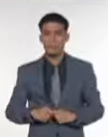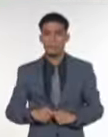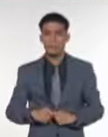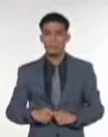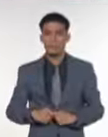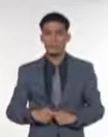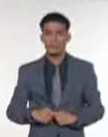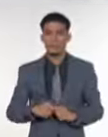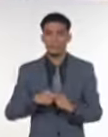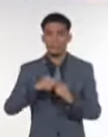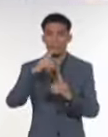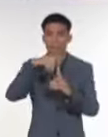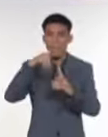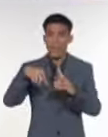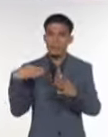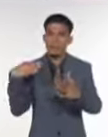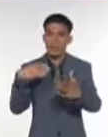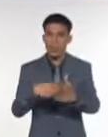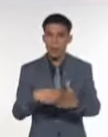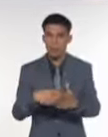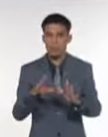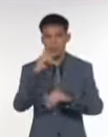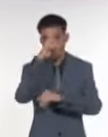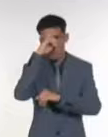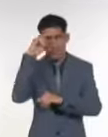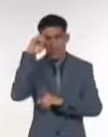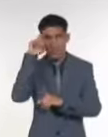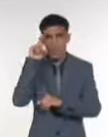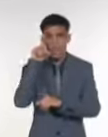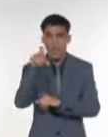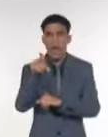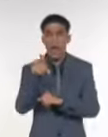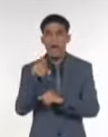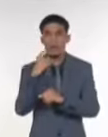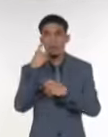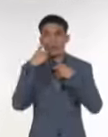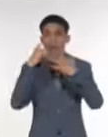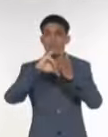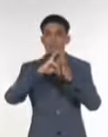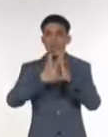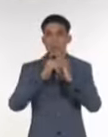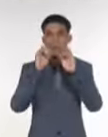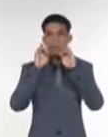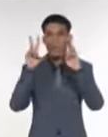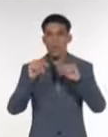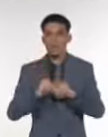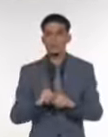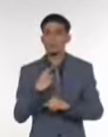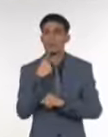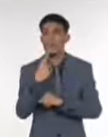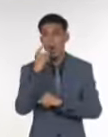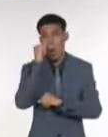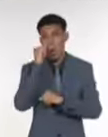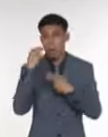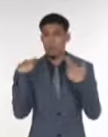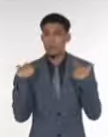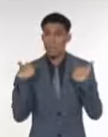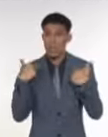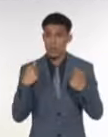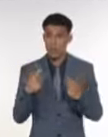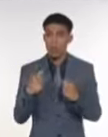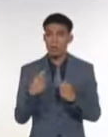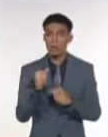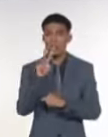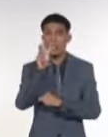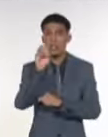El teatro llegó por azar y terminó convertido en el gran proyecto de su vida. Así resume José Ángel Meneses su dedicación de